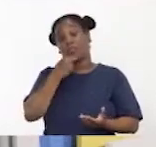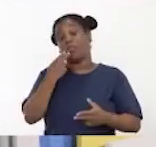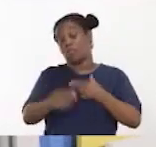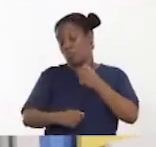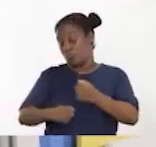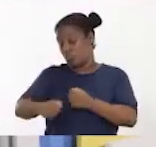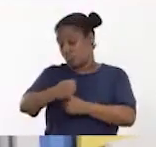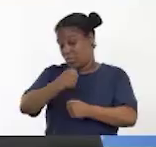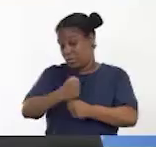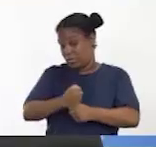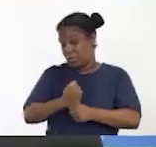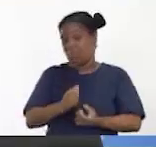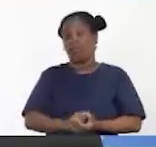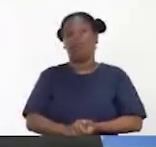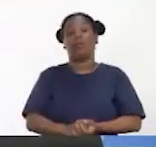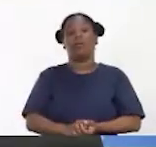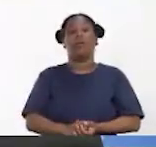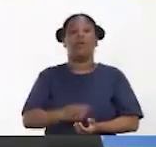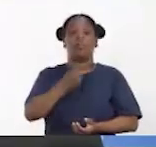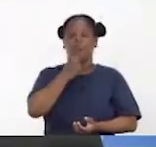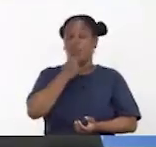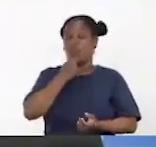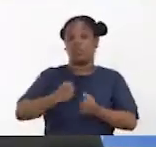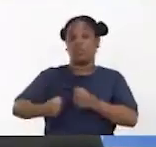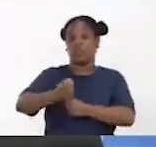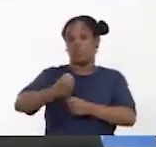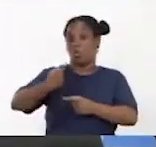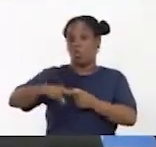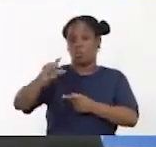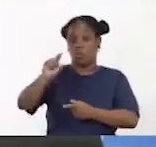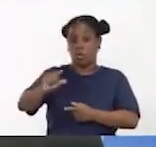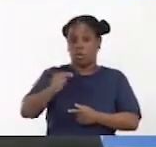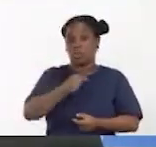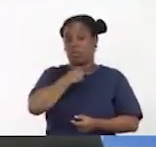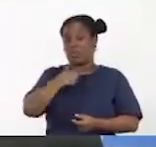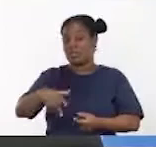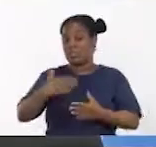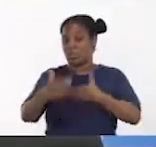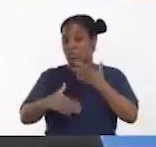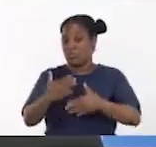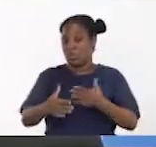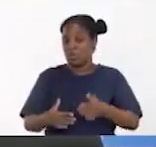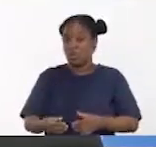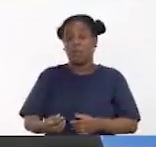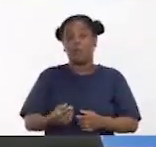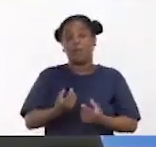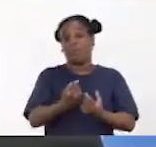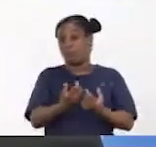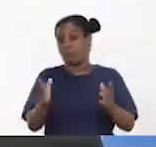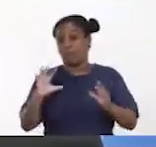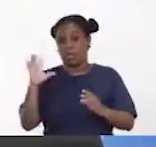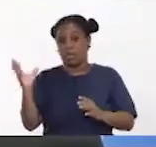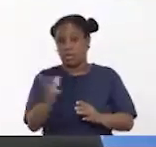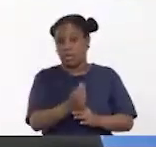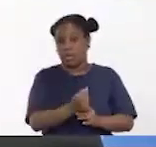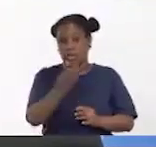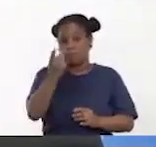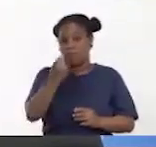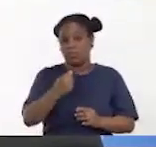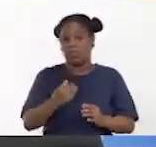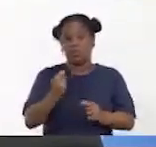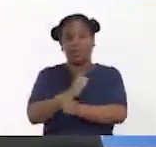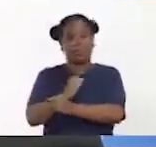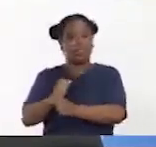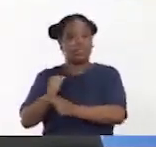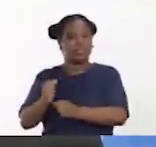estar utilizando el ejercicio, o sea, los ejercicios y problemas integradores de matemáticas para la enseñanza media superior,